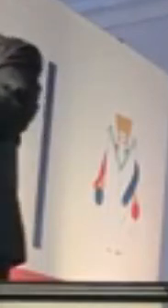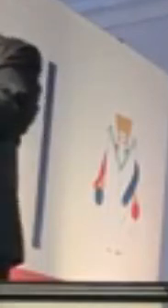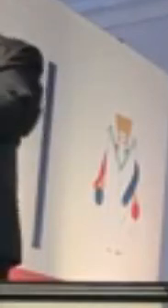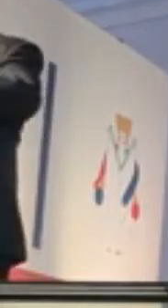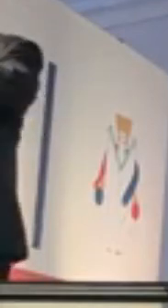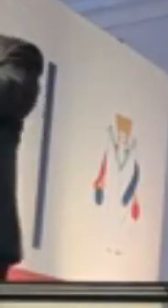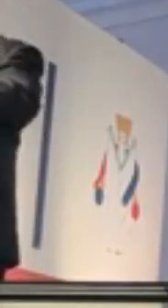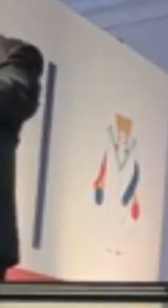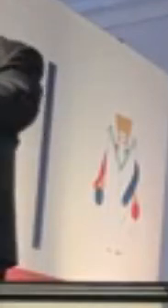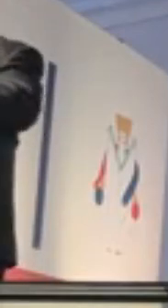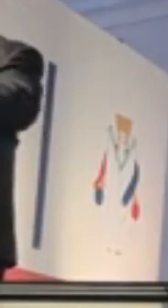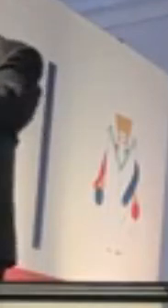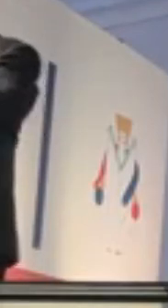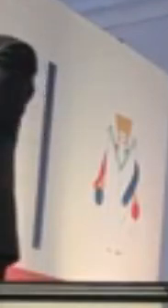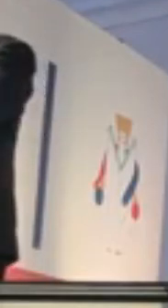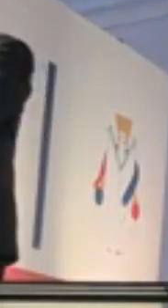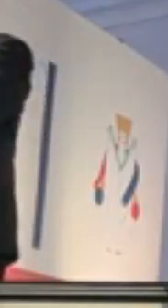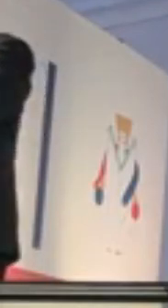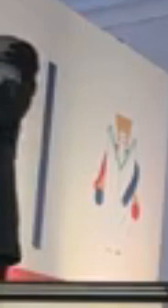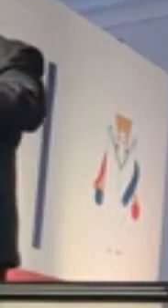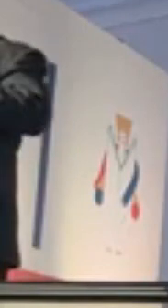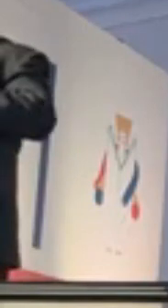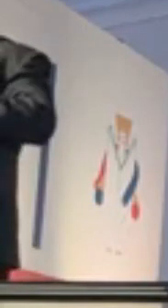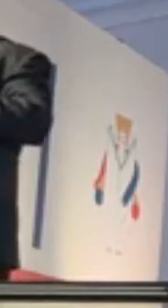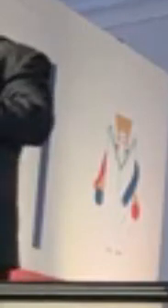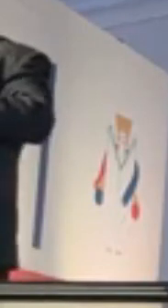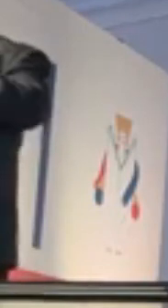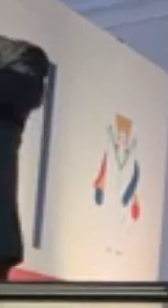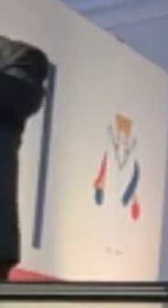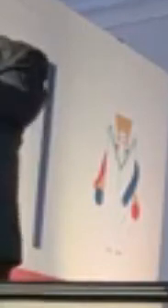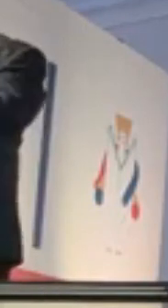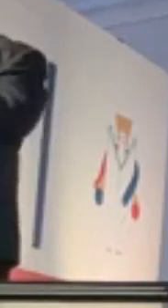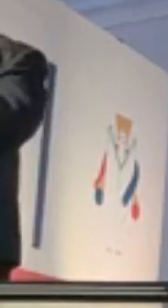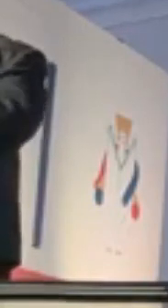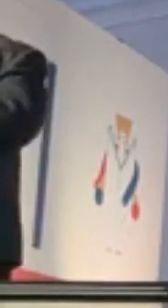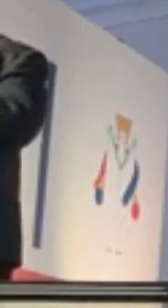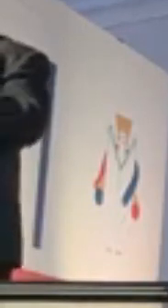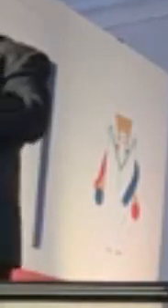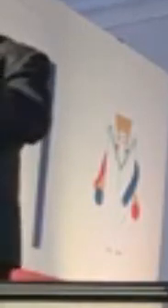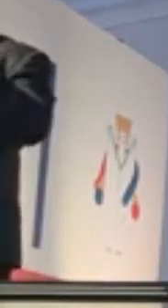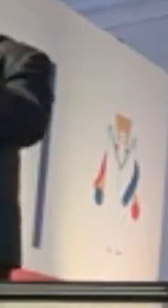los pueblos del mundo, sino también el planeta. Muchas gracias.